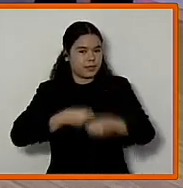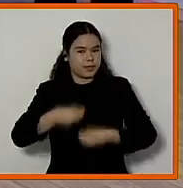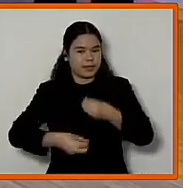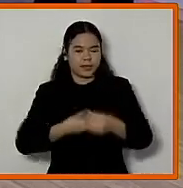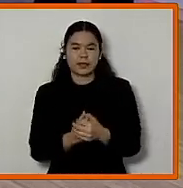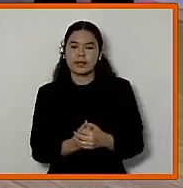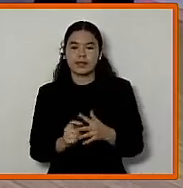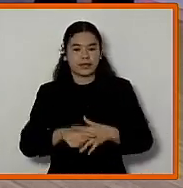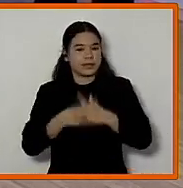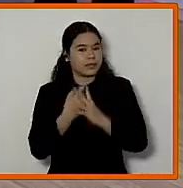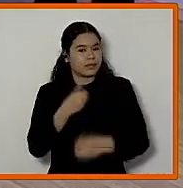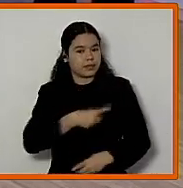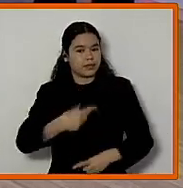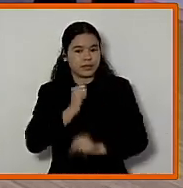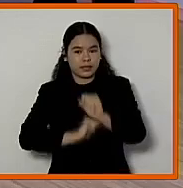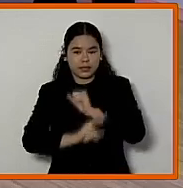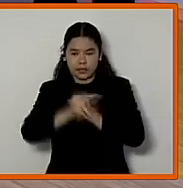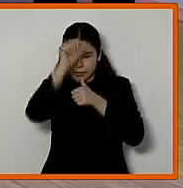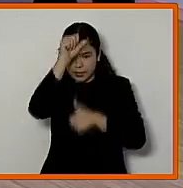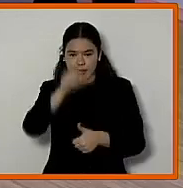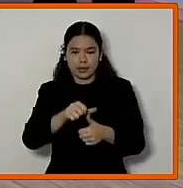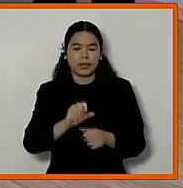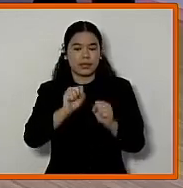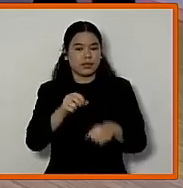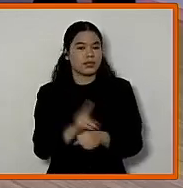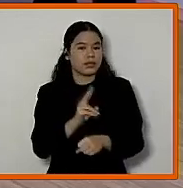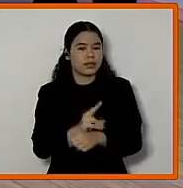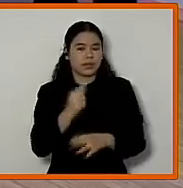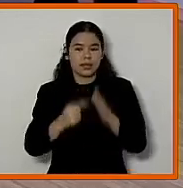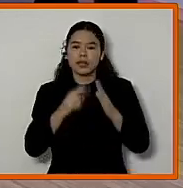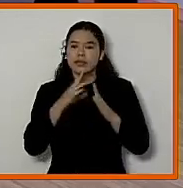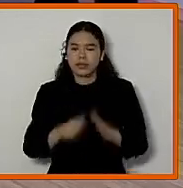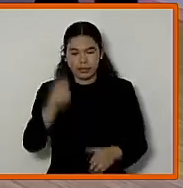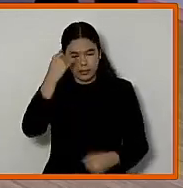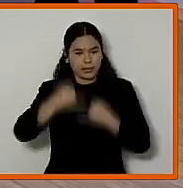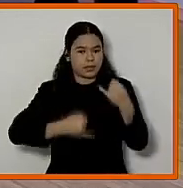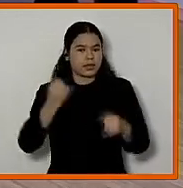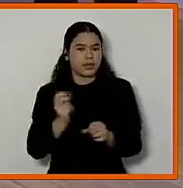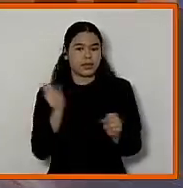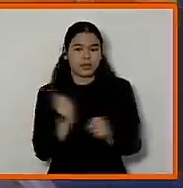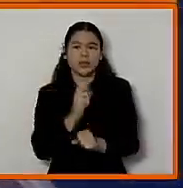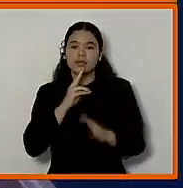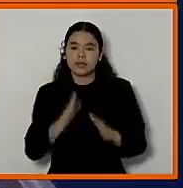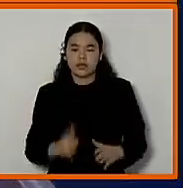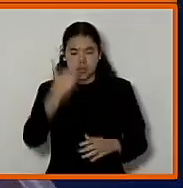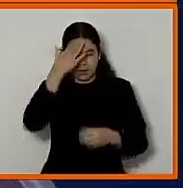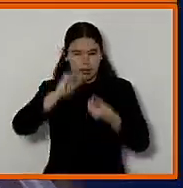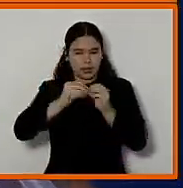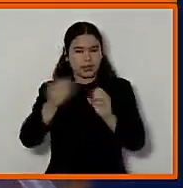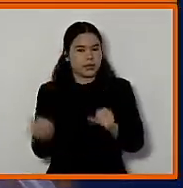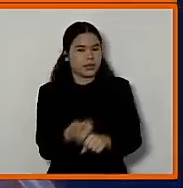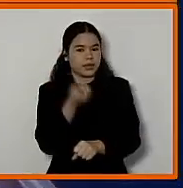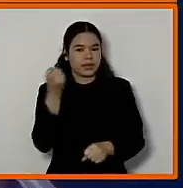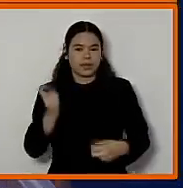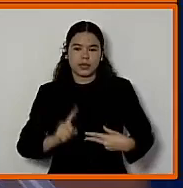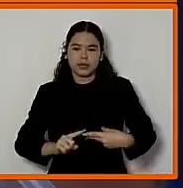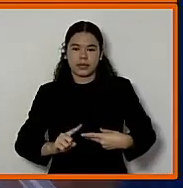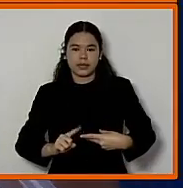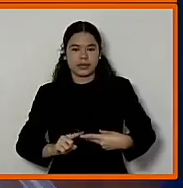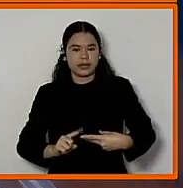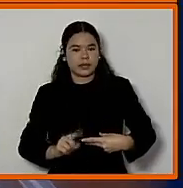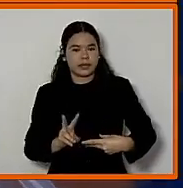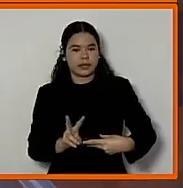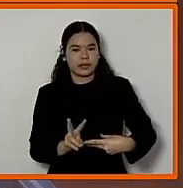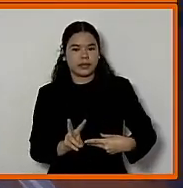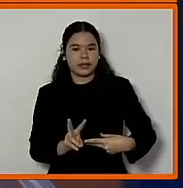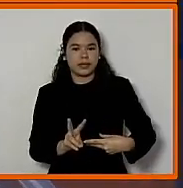la diversión con premiados. Recuerda que puedes utilizar la guía Catracha para que juegues y ganes a lo Catracho. Tienes tu primer número ganador y su primer dígito